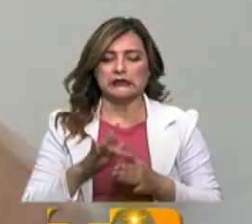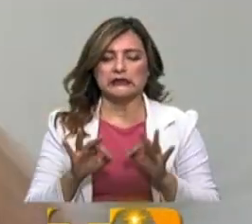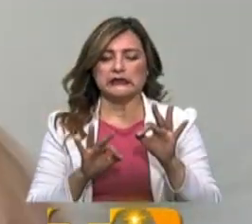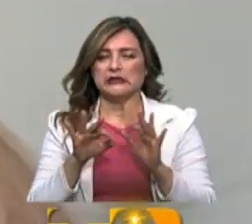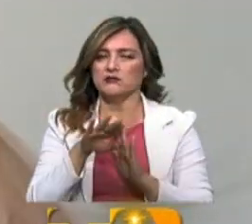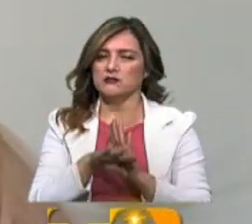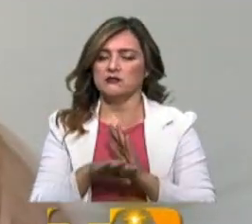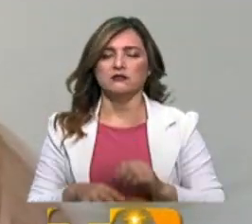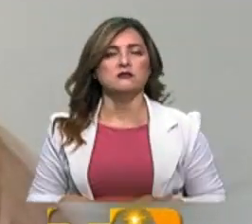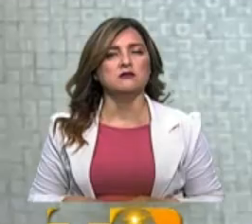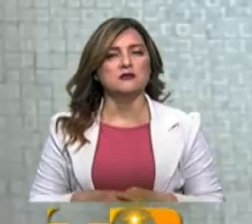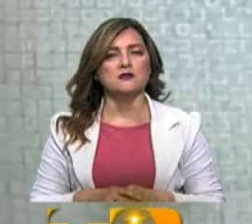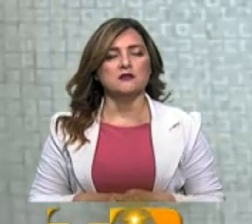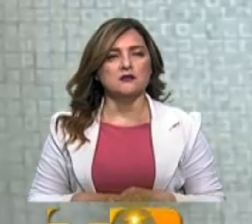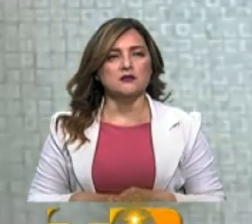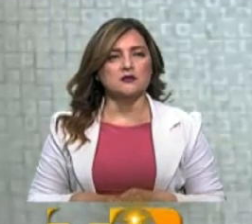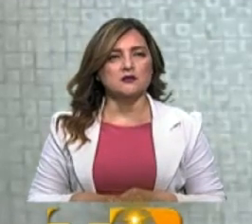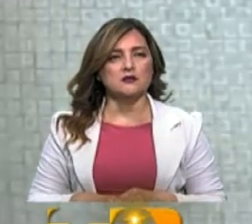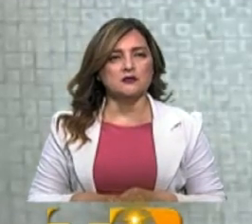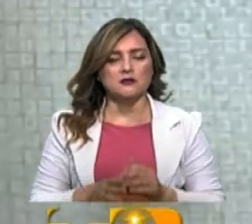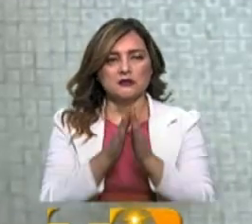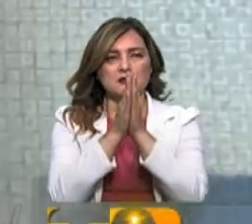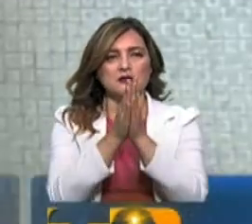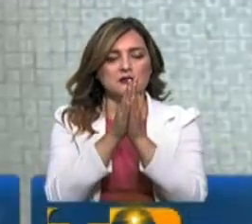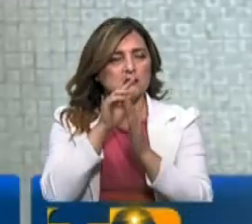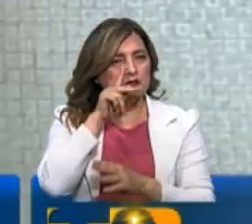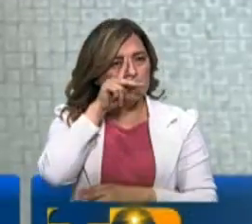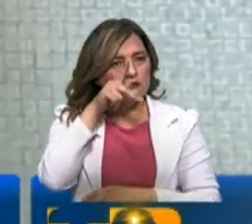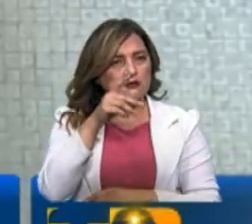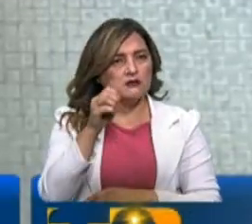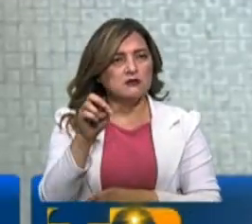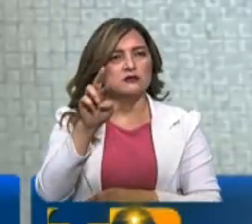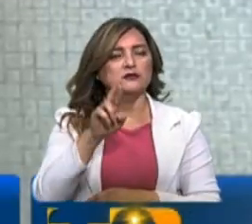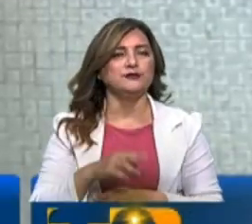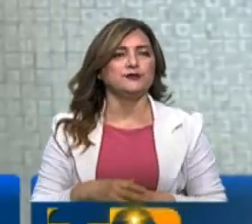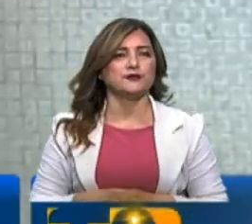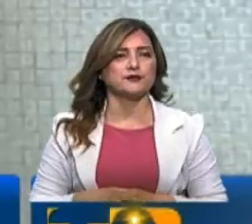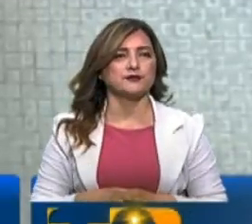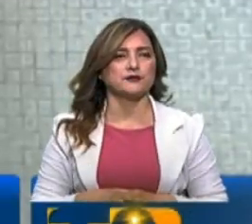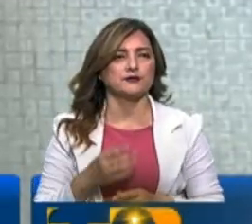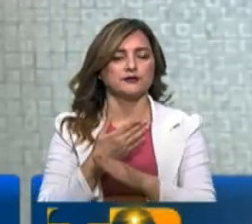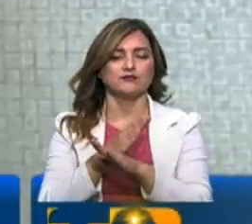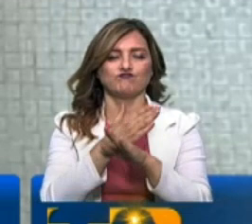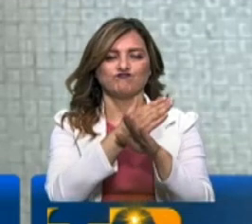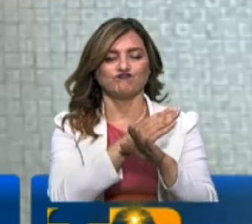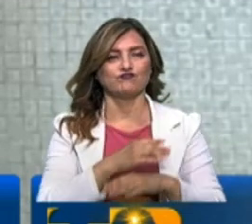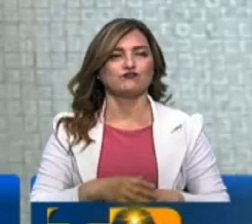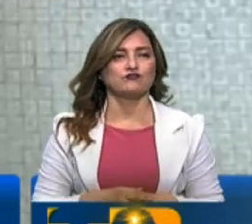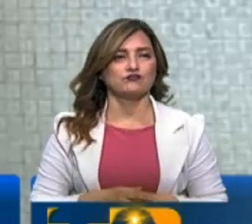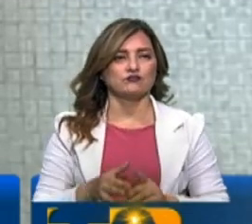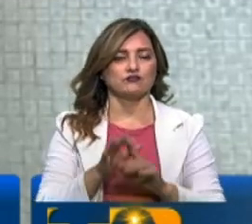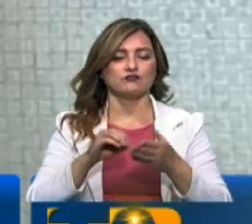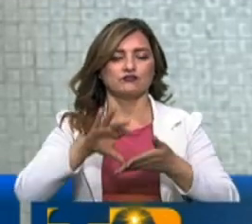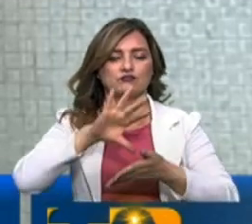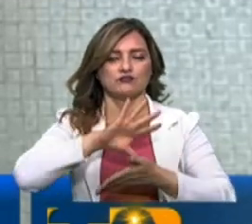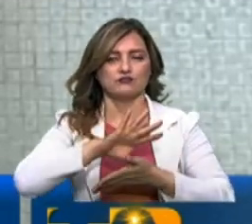de contagios en la Asamblea Nacional. Pedir, por ejemplo, una PCR podría ser una medida preventiva lógica, especialmente para asambleístas